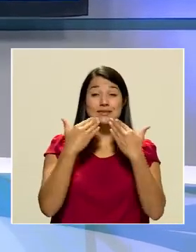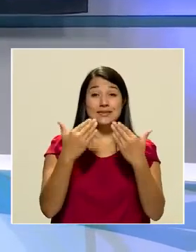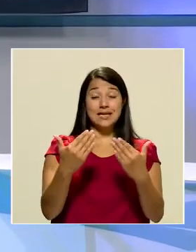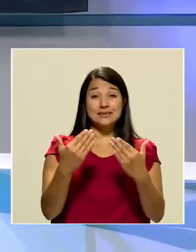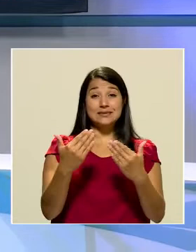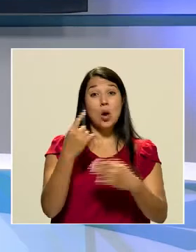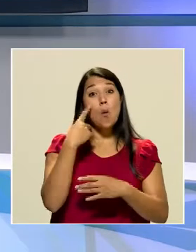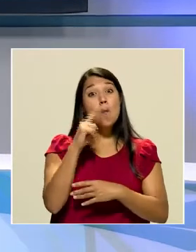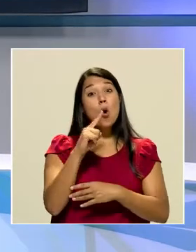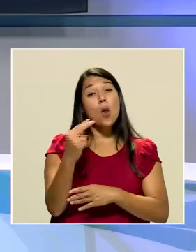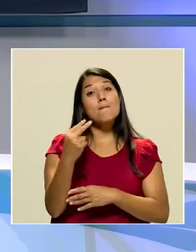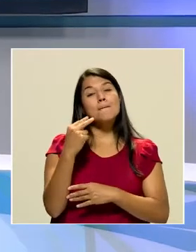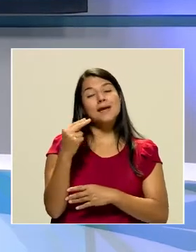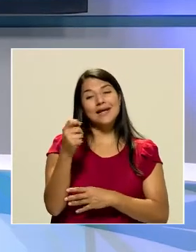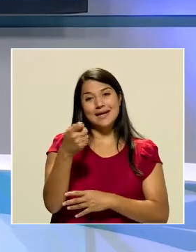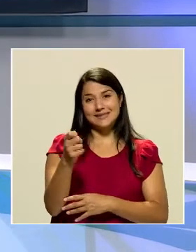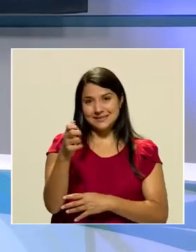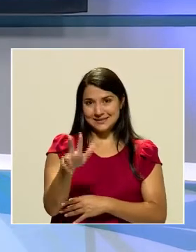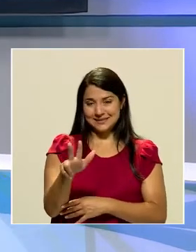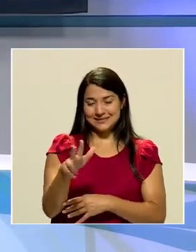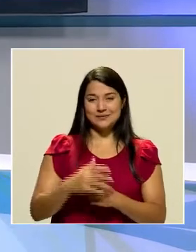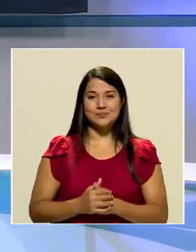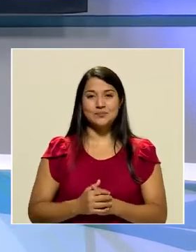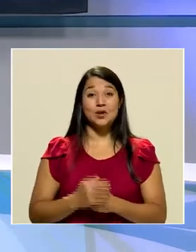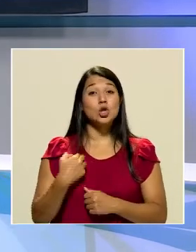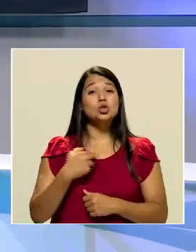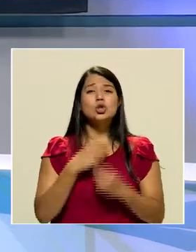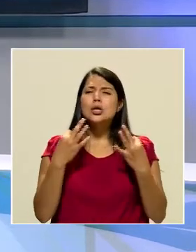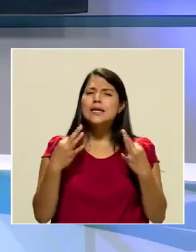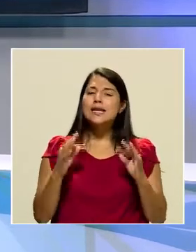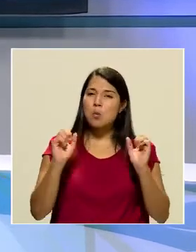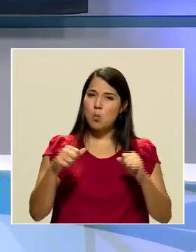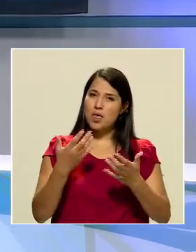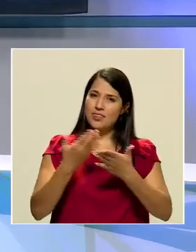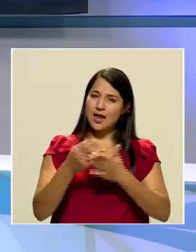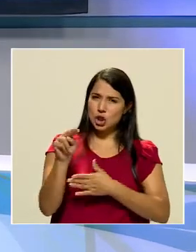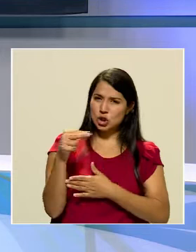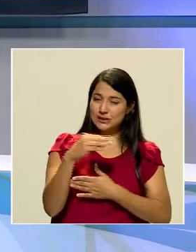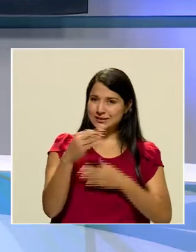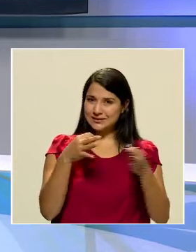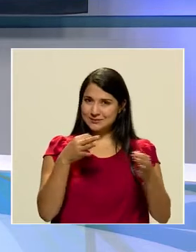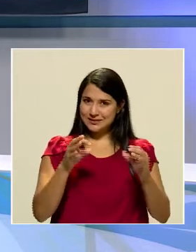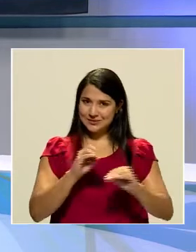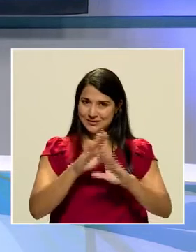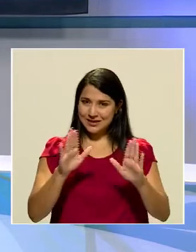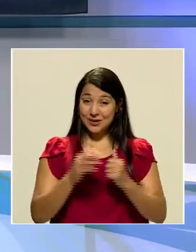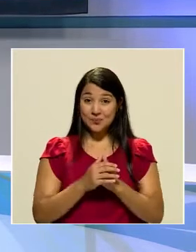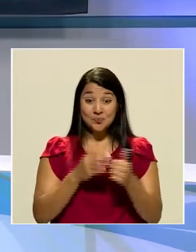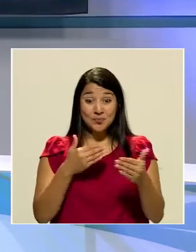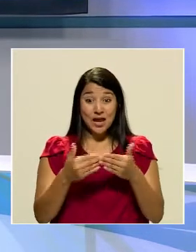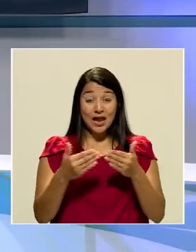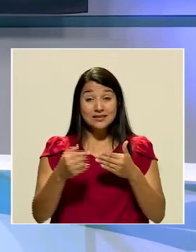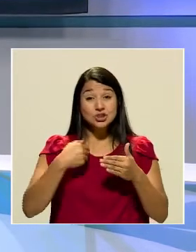gracias por haberse informado con la señal de Canal 13. Intentamos darle noticias y contexto. En unos